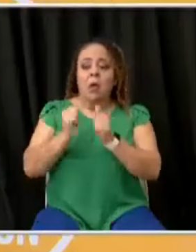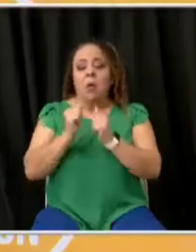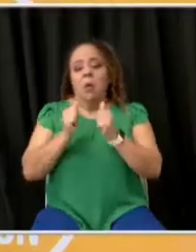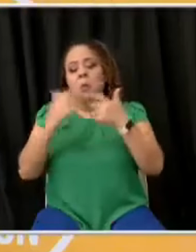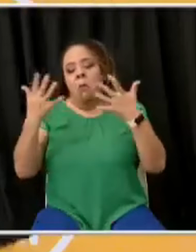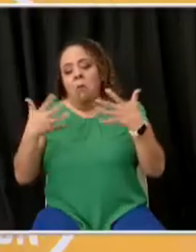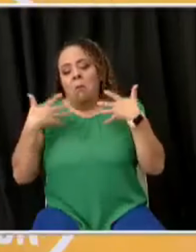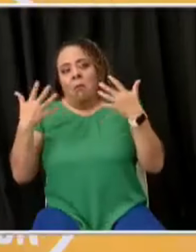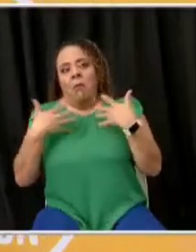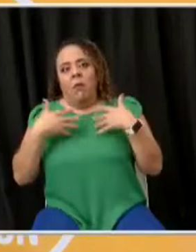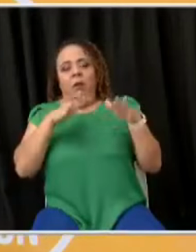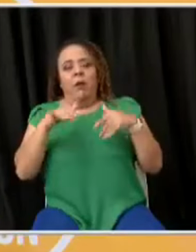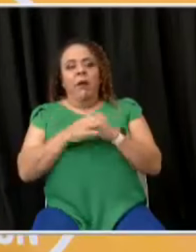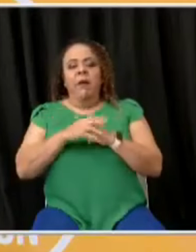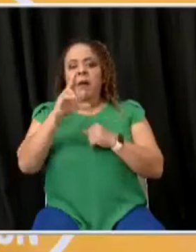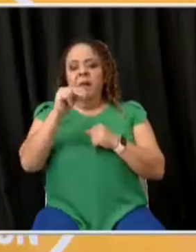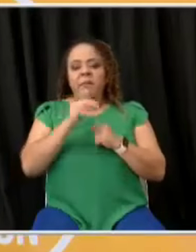está tranquila, no.